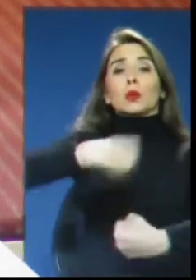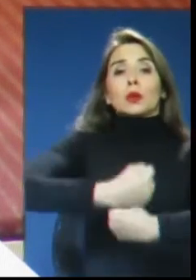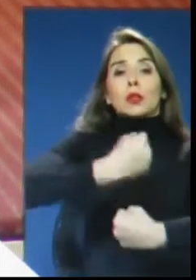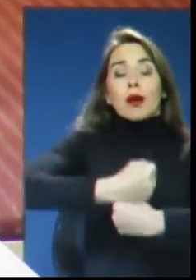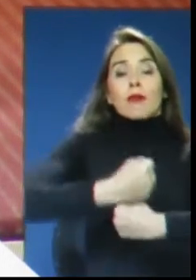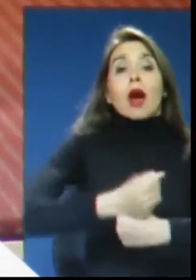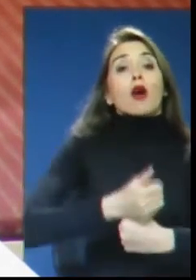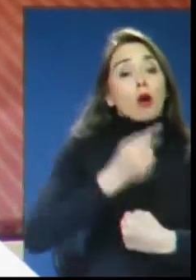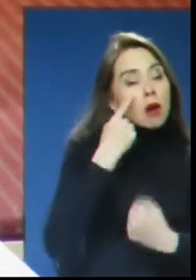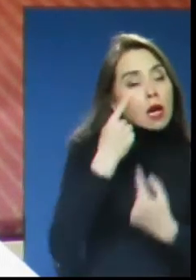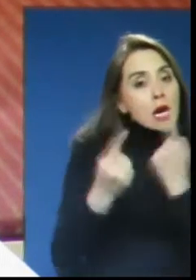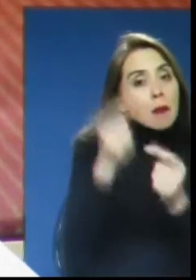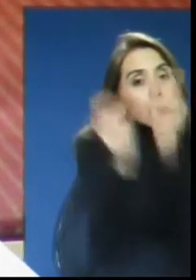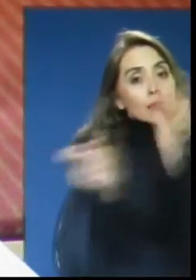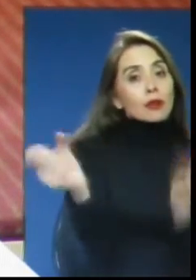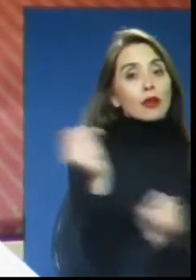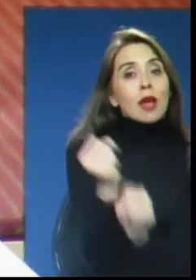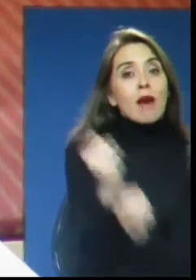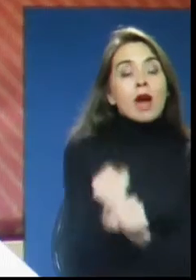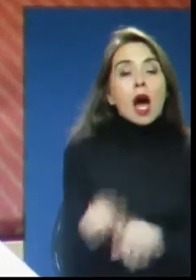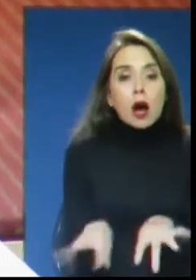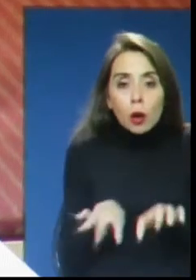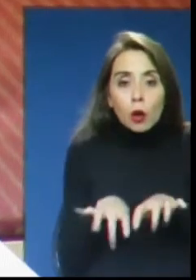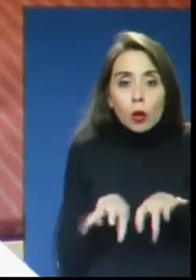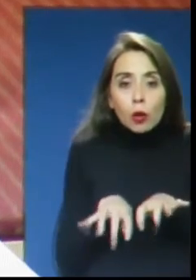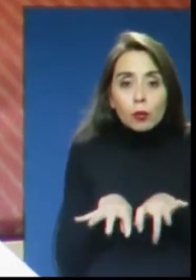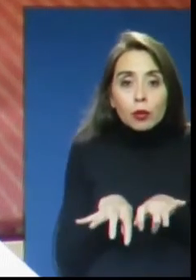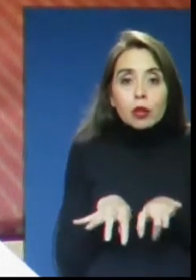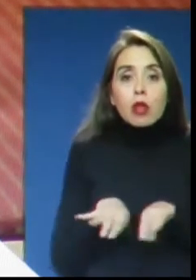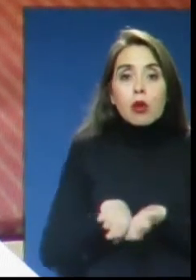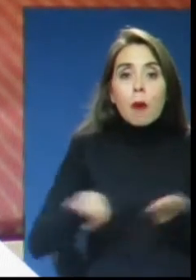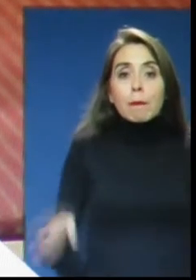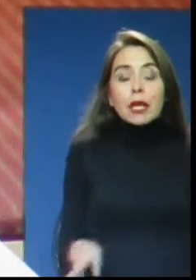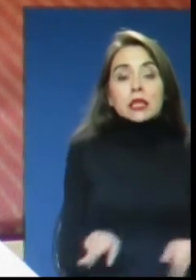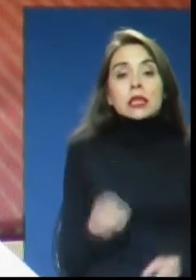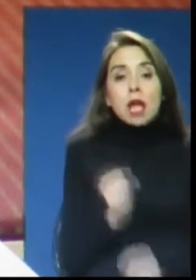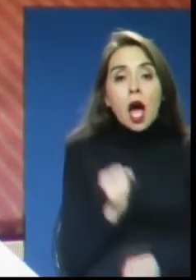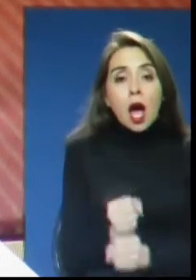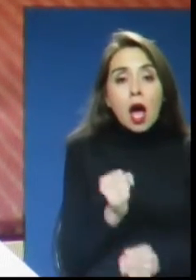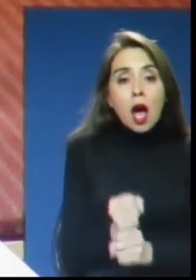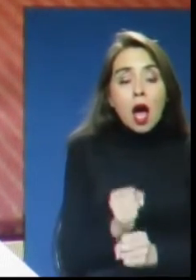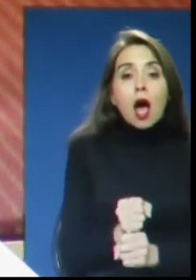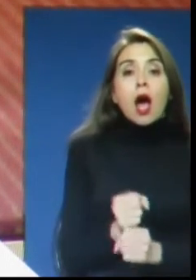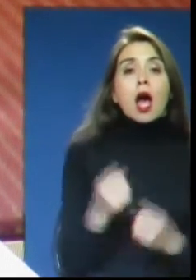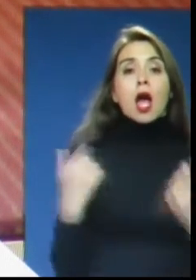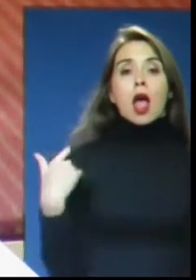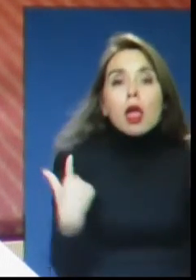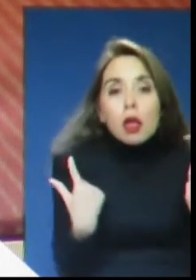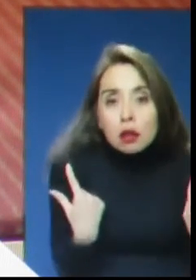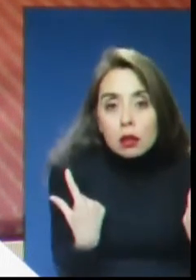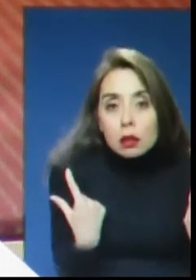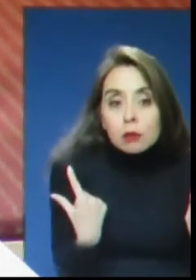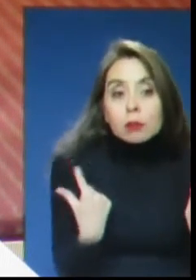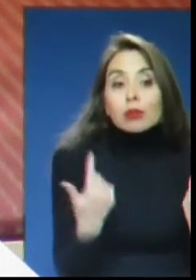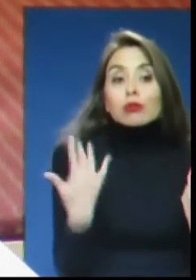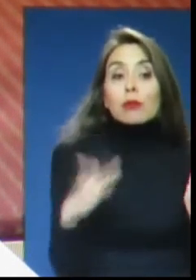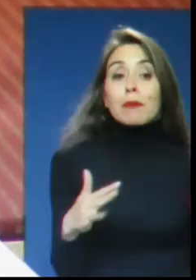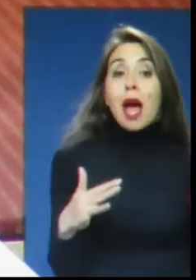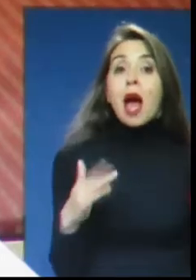ocupaciones que requieren de un computador o un escritorio y que derivan en las malas posturas o